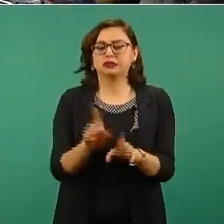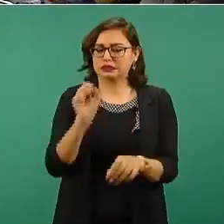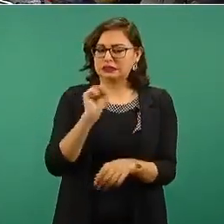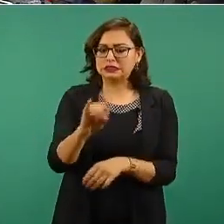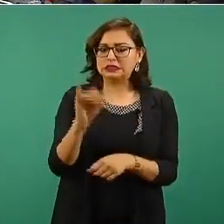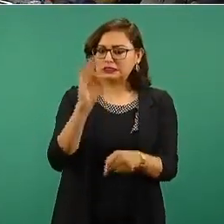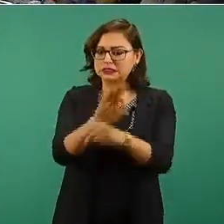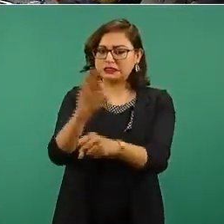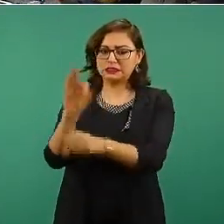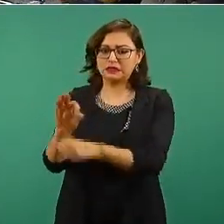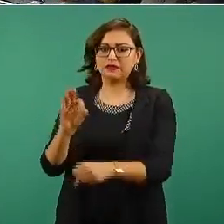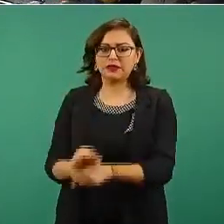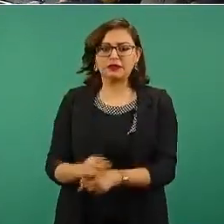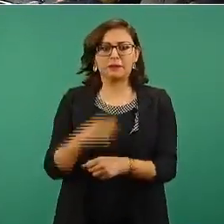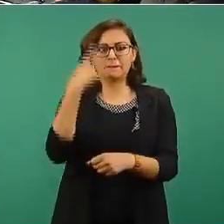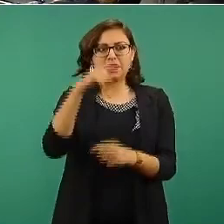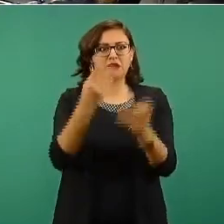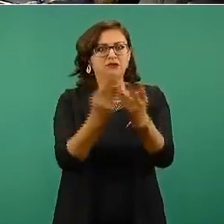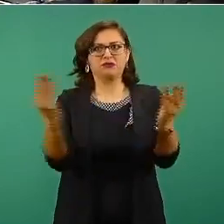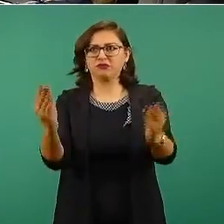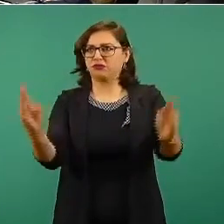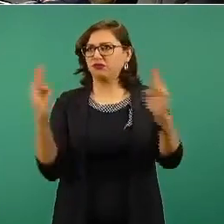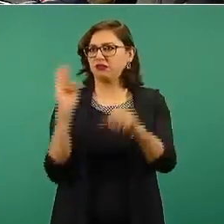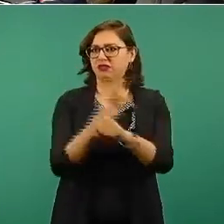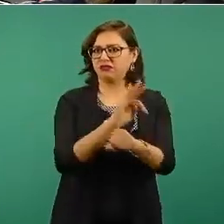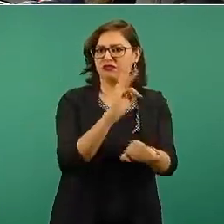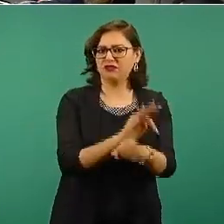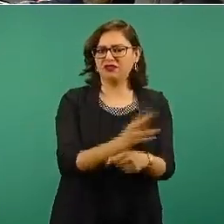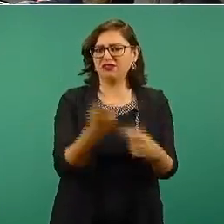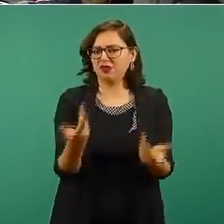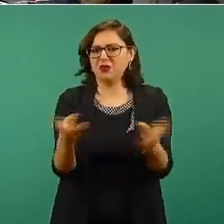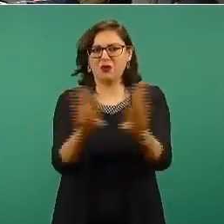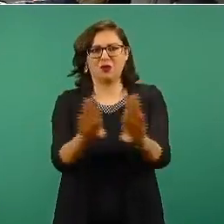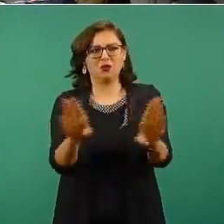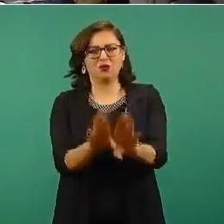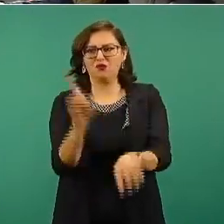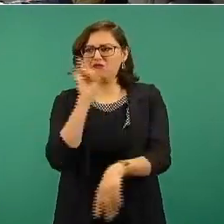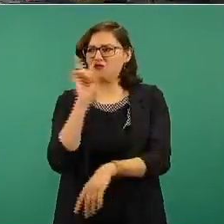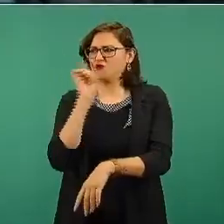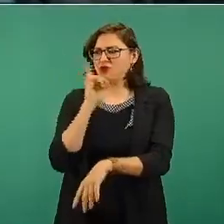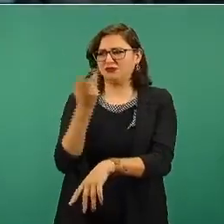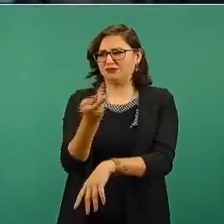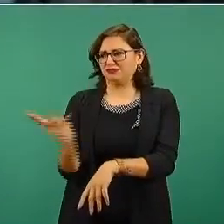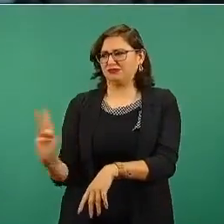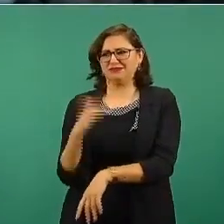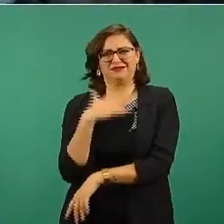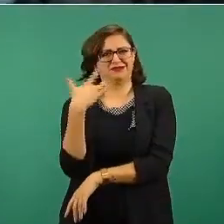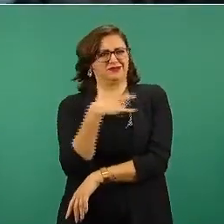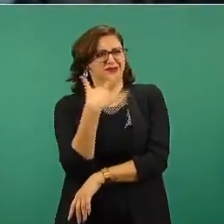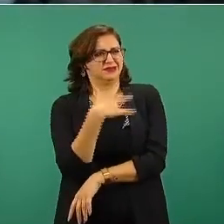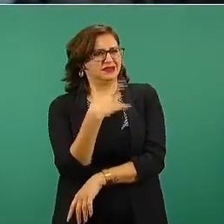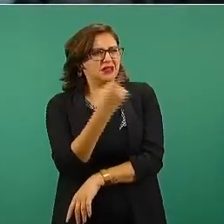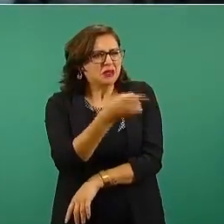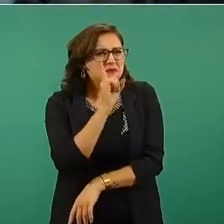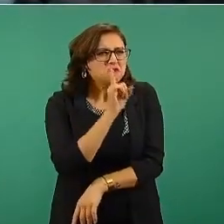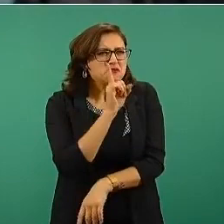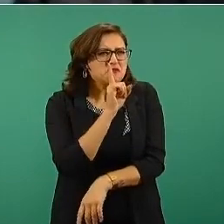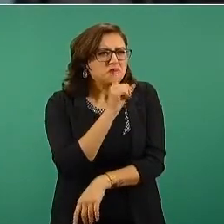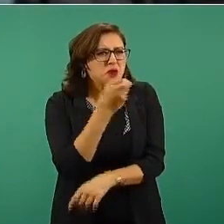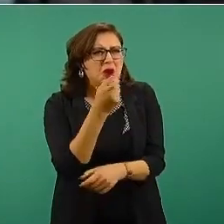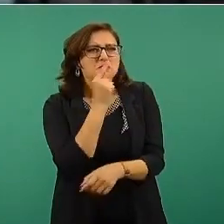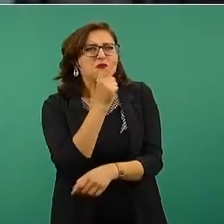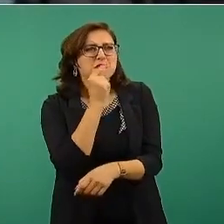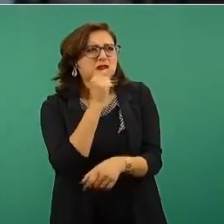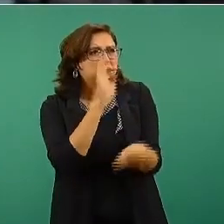defender pues paredes, lo que las mujeres, lo que ellas tratan de hacer es manifestarse por las pérdidas, los feminicidios que se